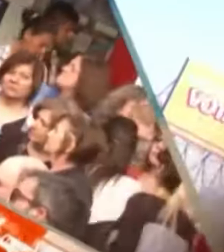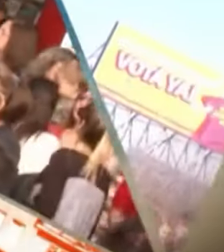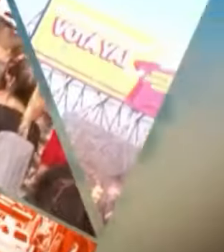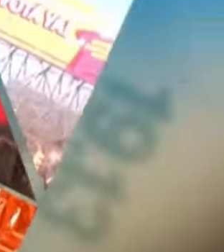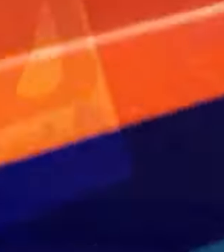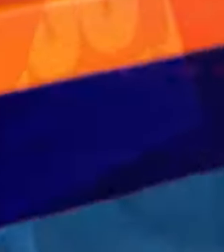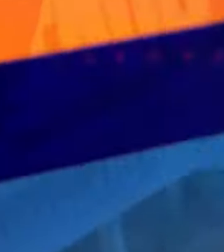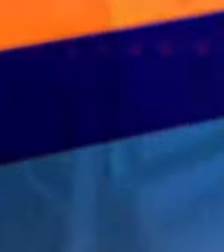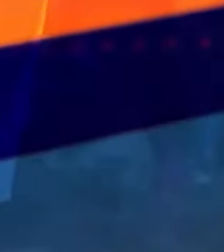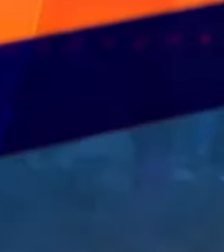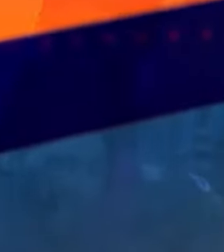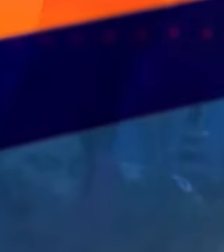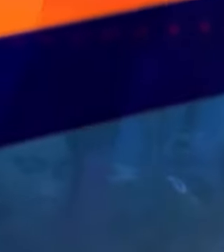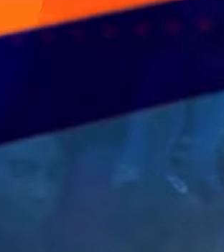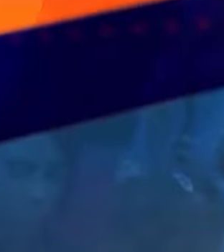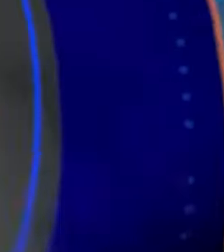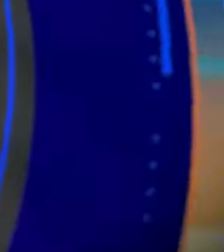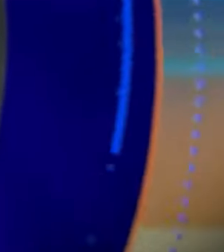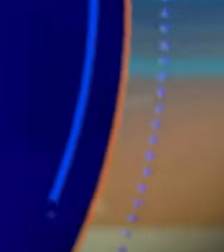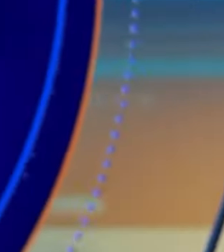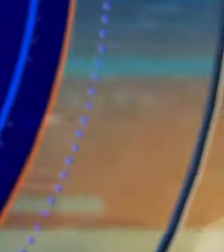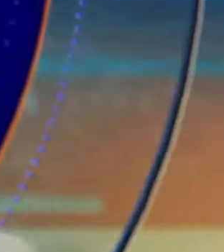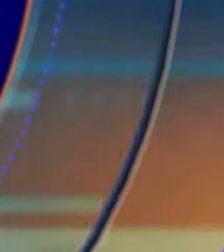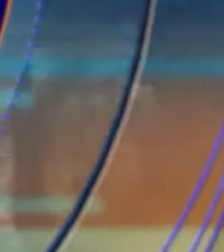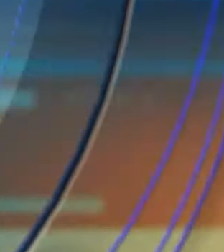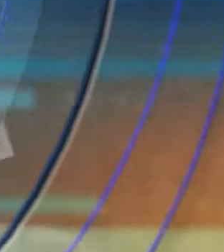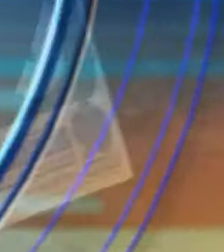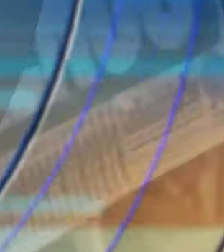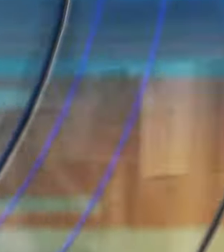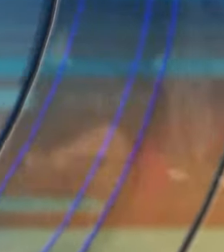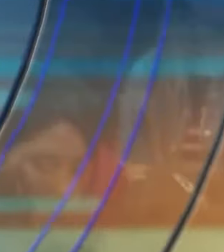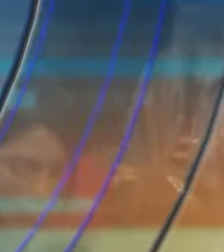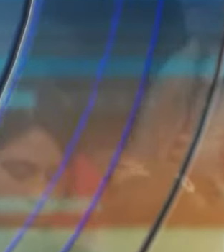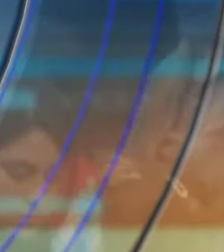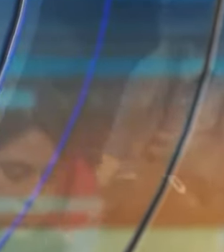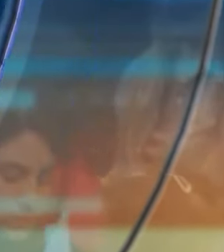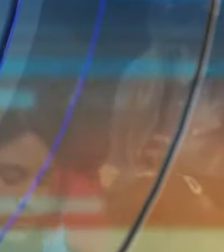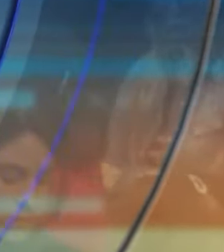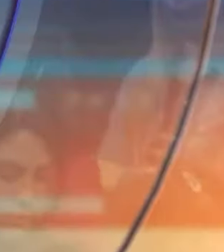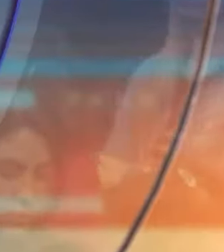Y recordé a dos gorriones que jugaban.